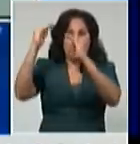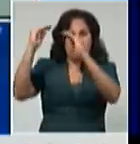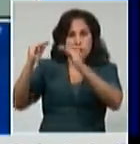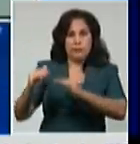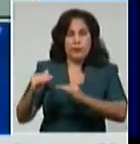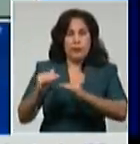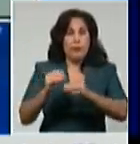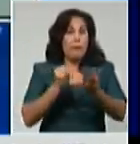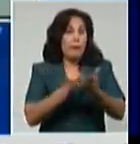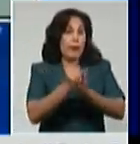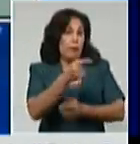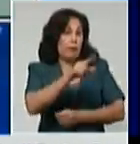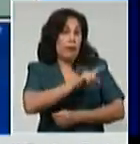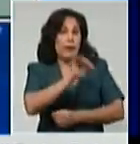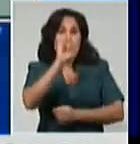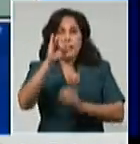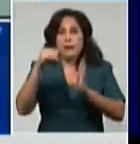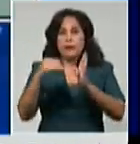miércoles con